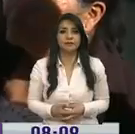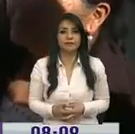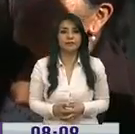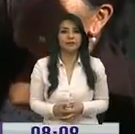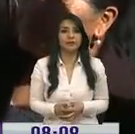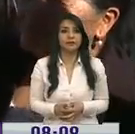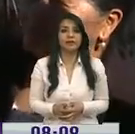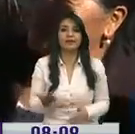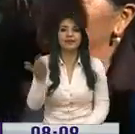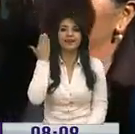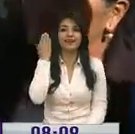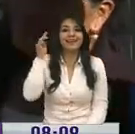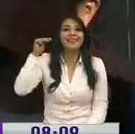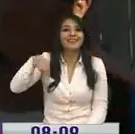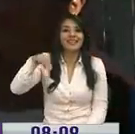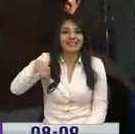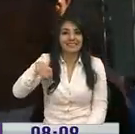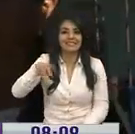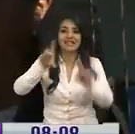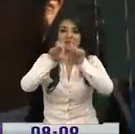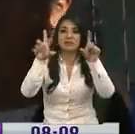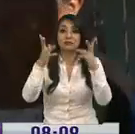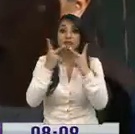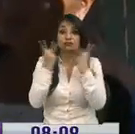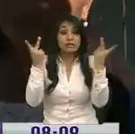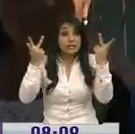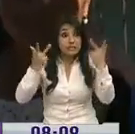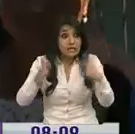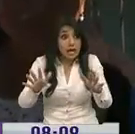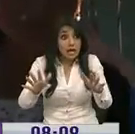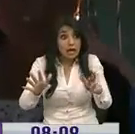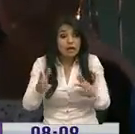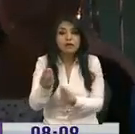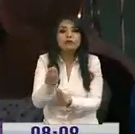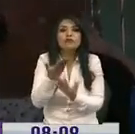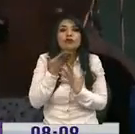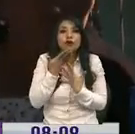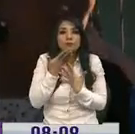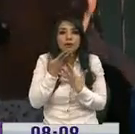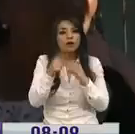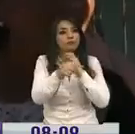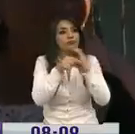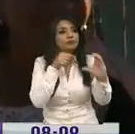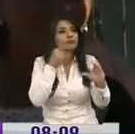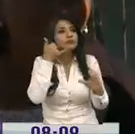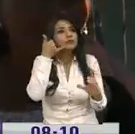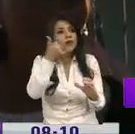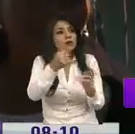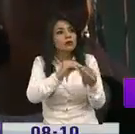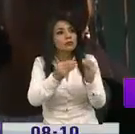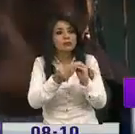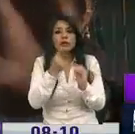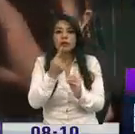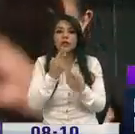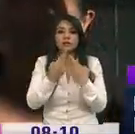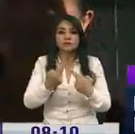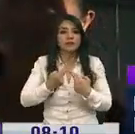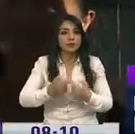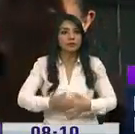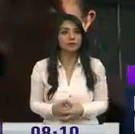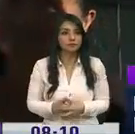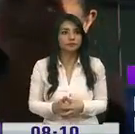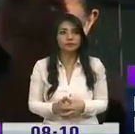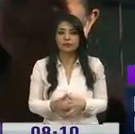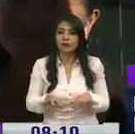el martes pasado para hablar en la EMOU y me dieron este número para que me llamen, pero jamás me han contestado. Aquí está yendo